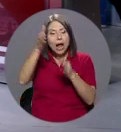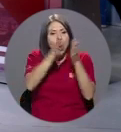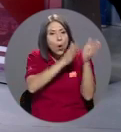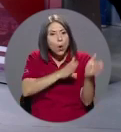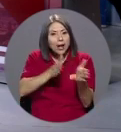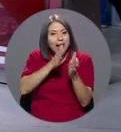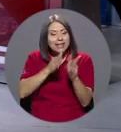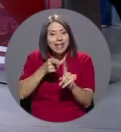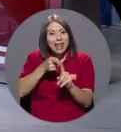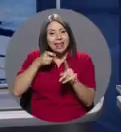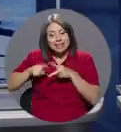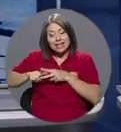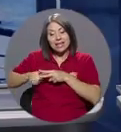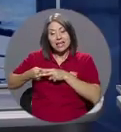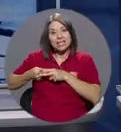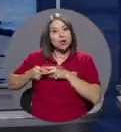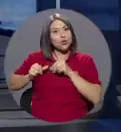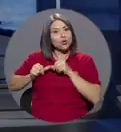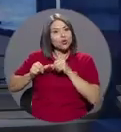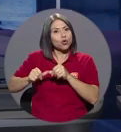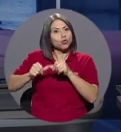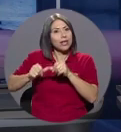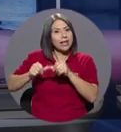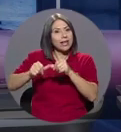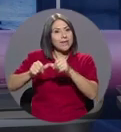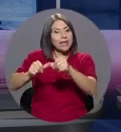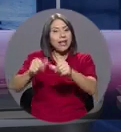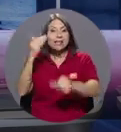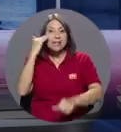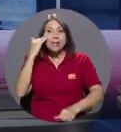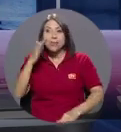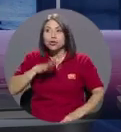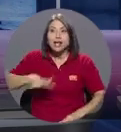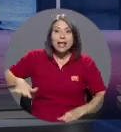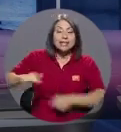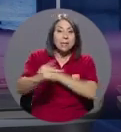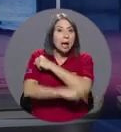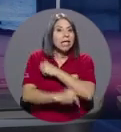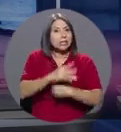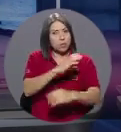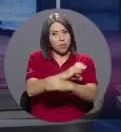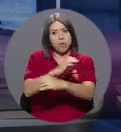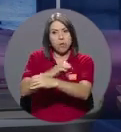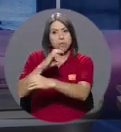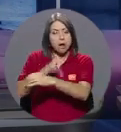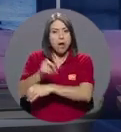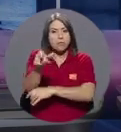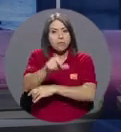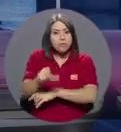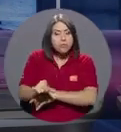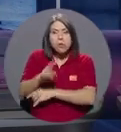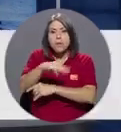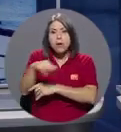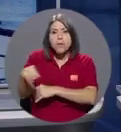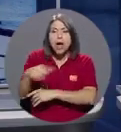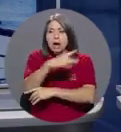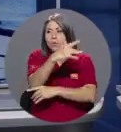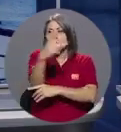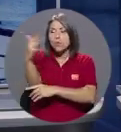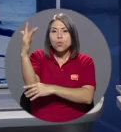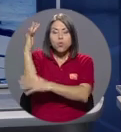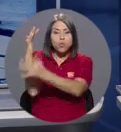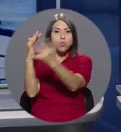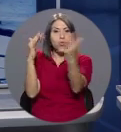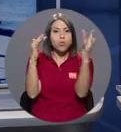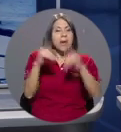acuicultura organizada desde el inicio, que sea sostenible. Sabemos que estamos en un país que es un país ambiental, que protege los